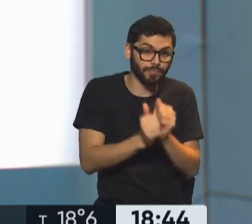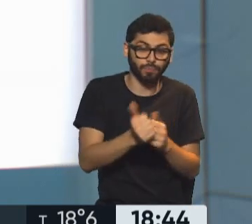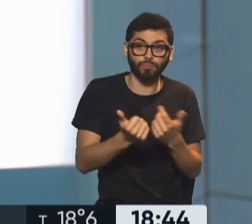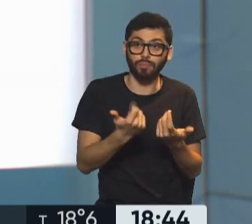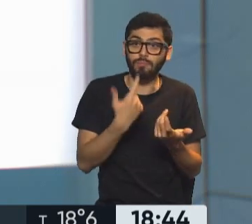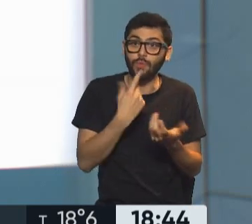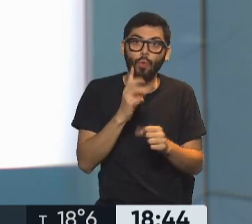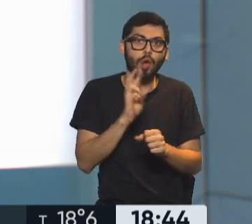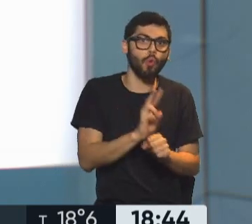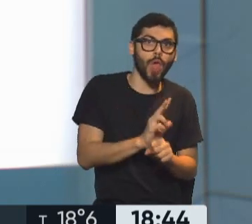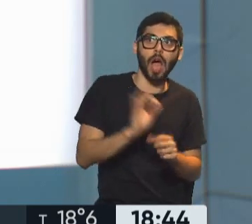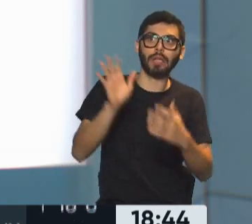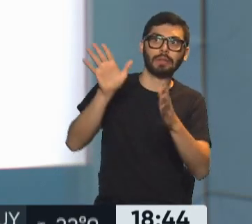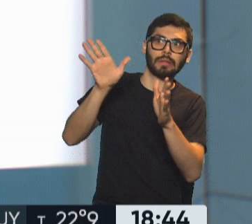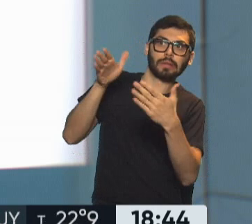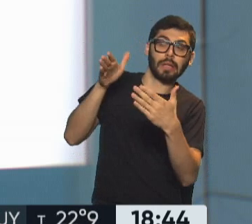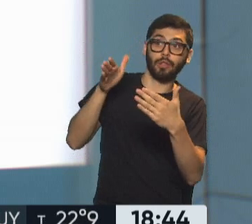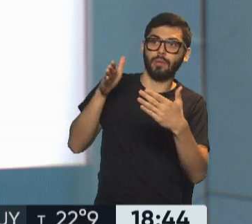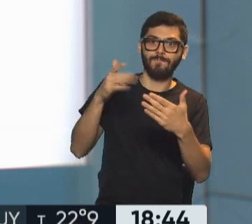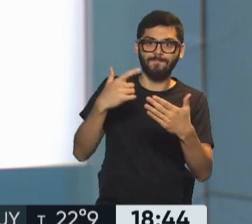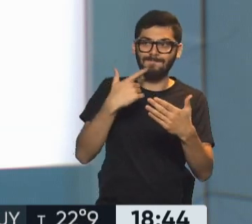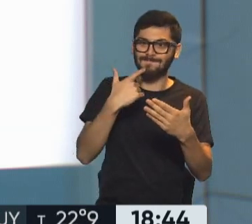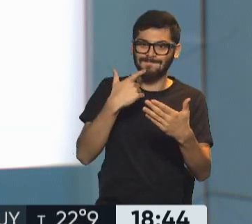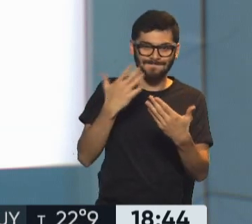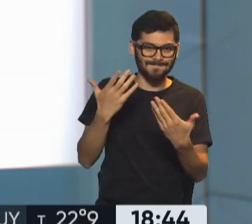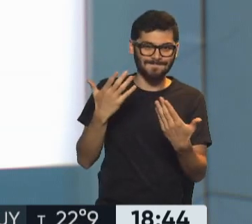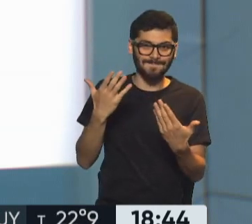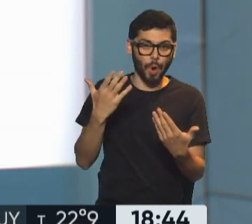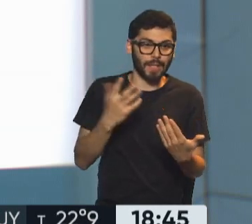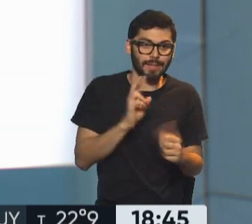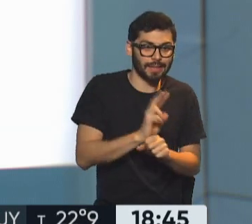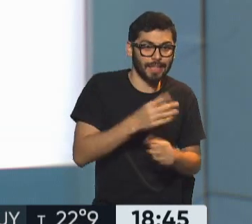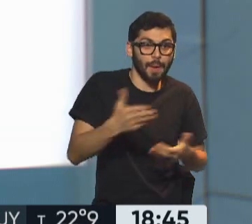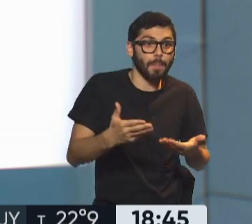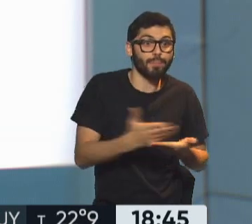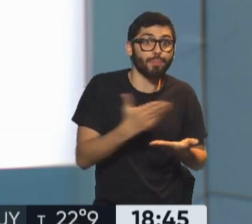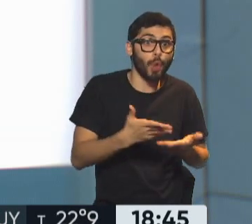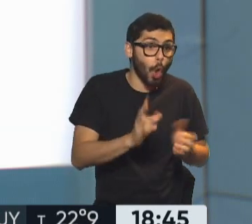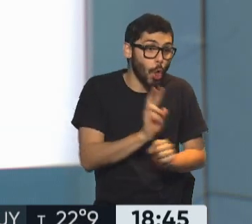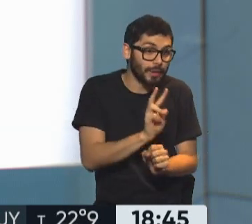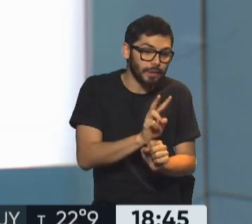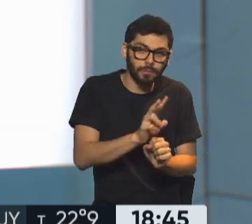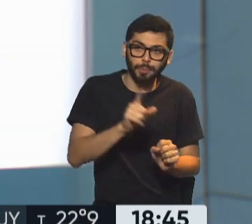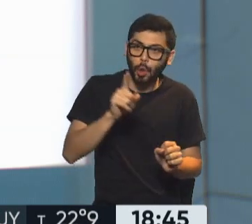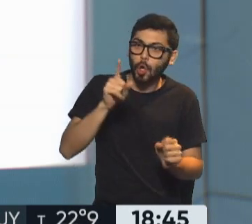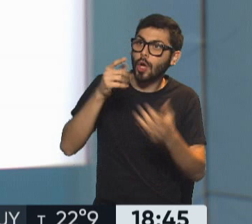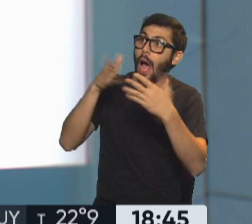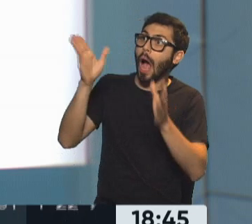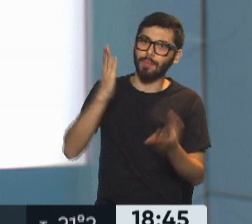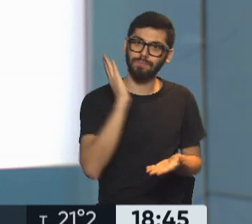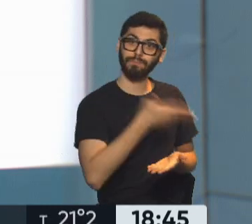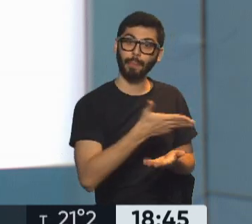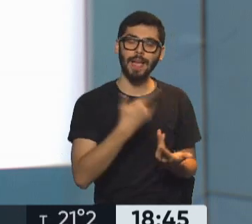la mesa las políticas proteccionistas, bueno, lo que se está buscando es justamente resguardar la producción nacional. Eso es básicamente lo que buscan